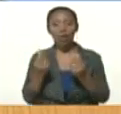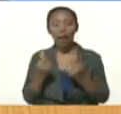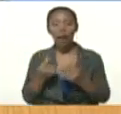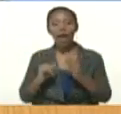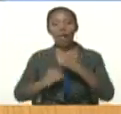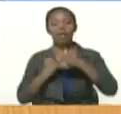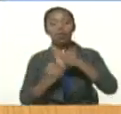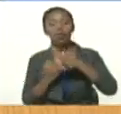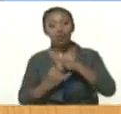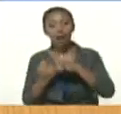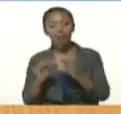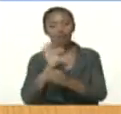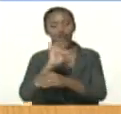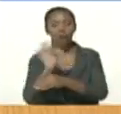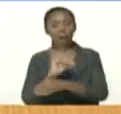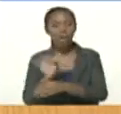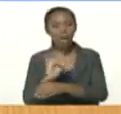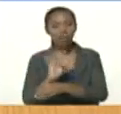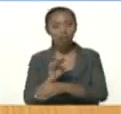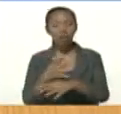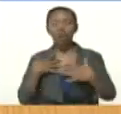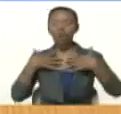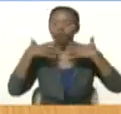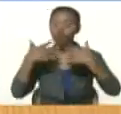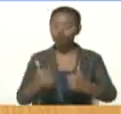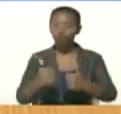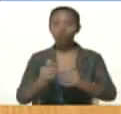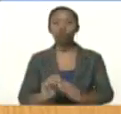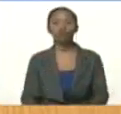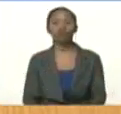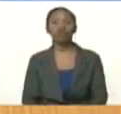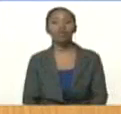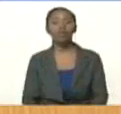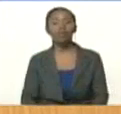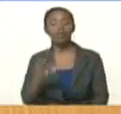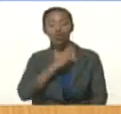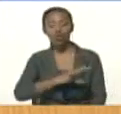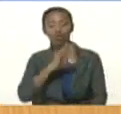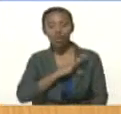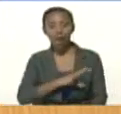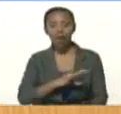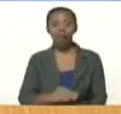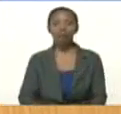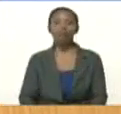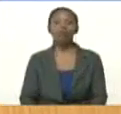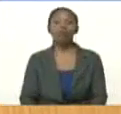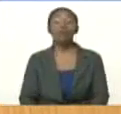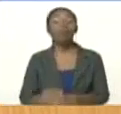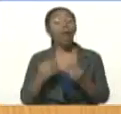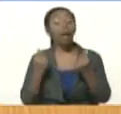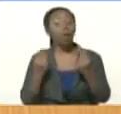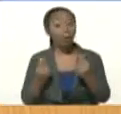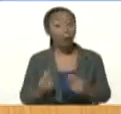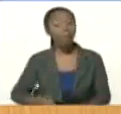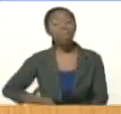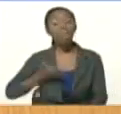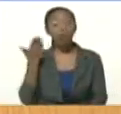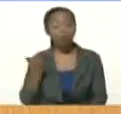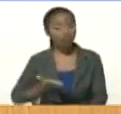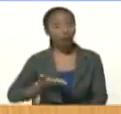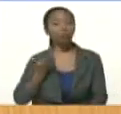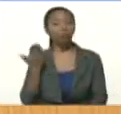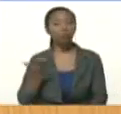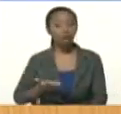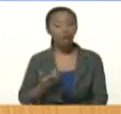institucional, en el funcionamiento sano de la sociedad y de la economía. Es muy importante.